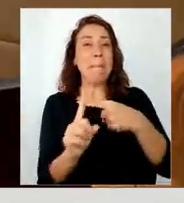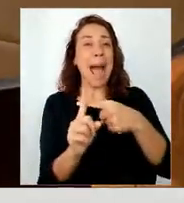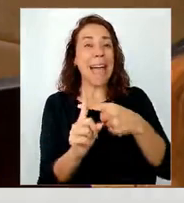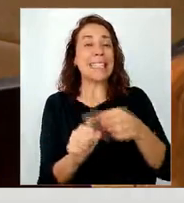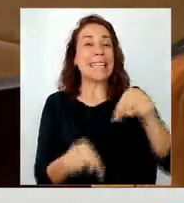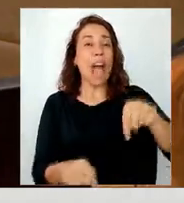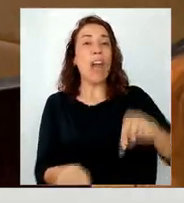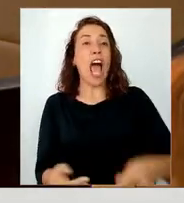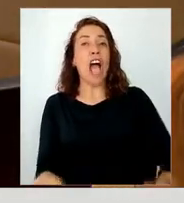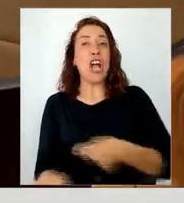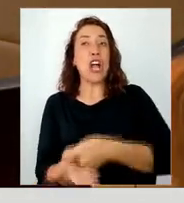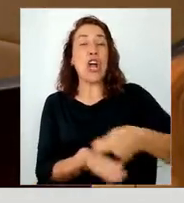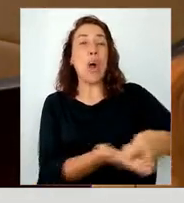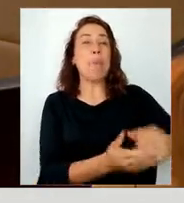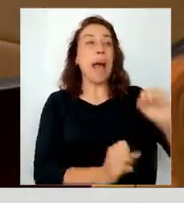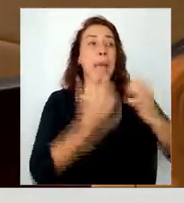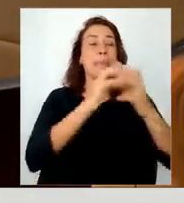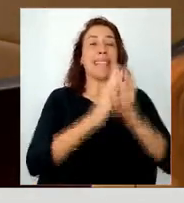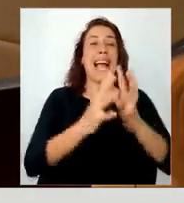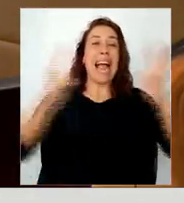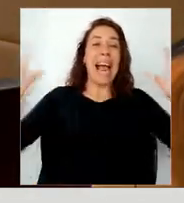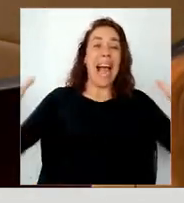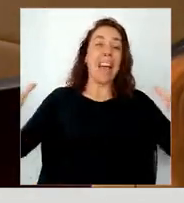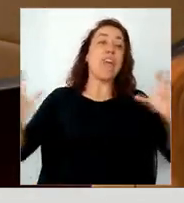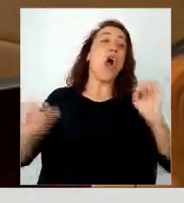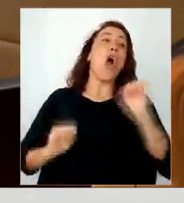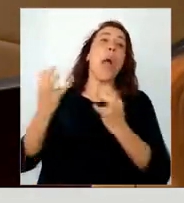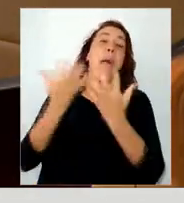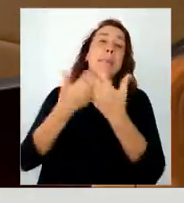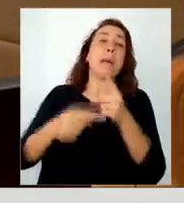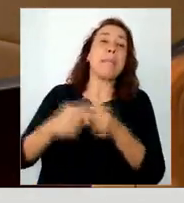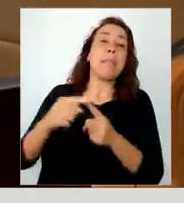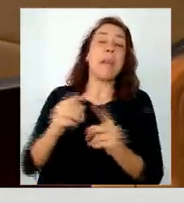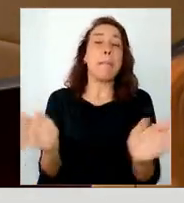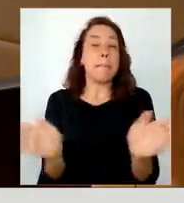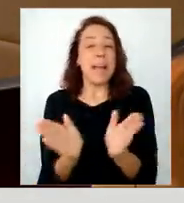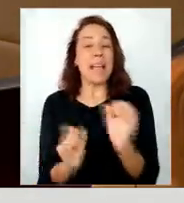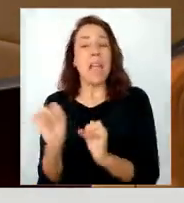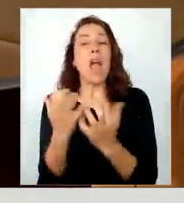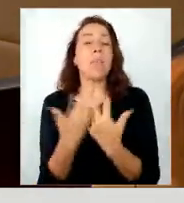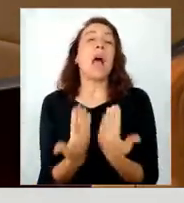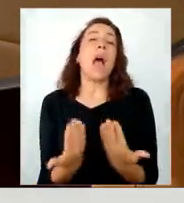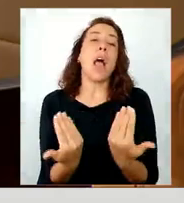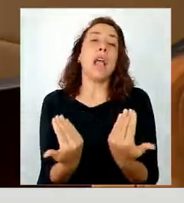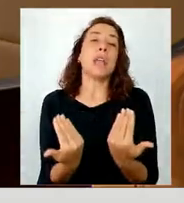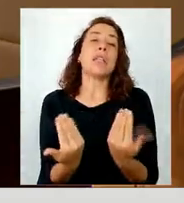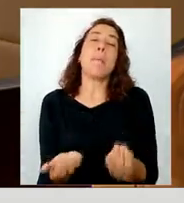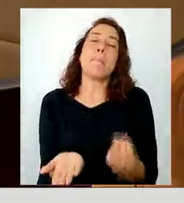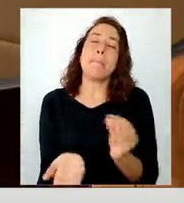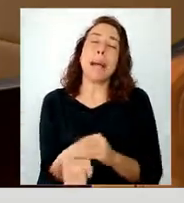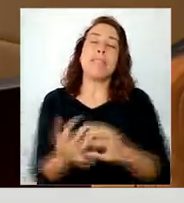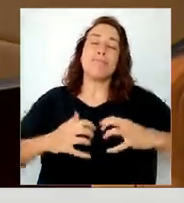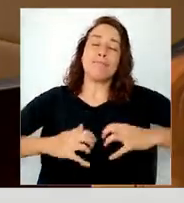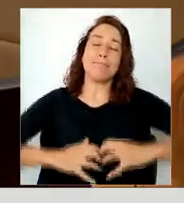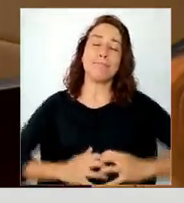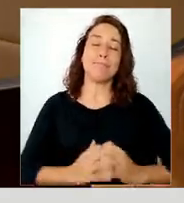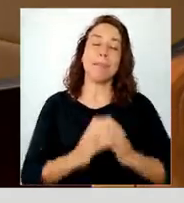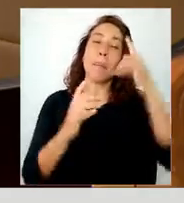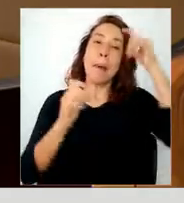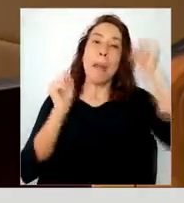grande en mediana y grandes empresas la pequeña requieren un fortalecimiento para ser más competitiva